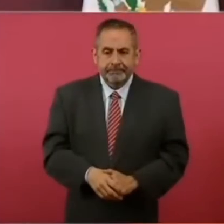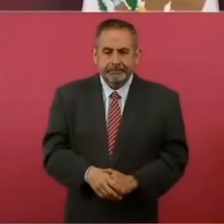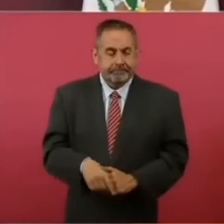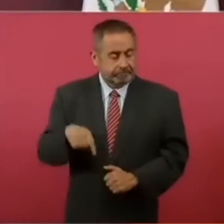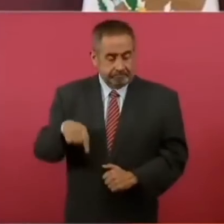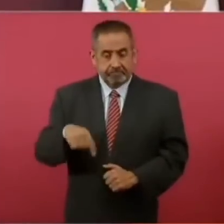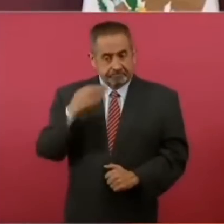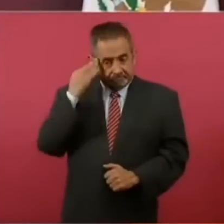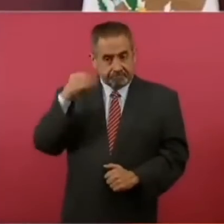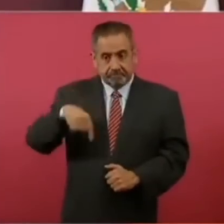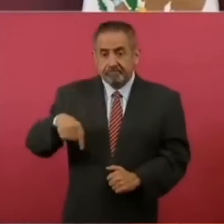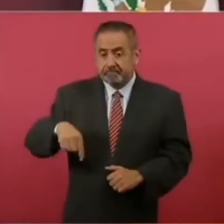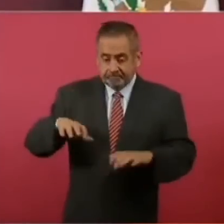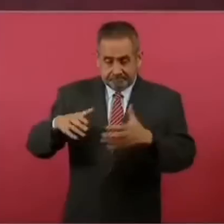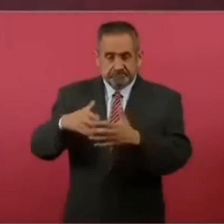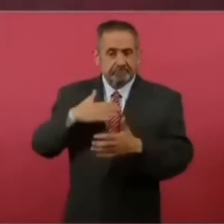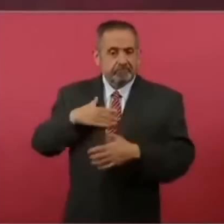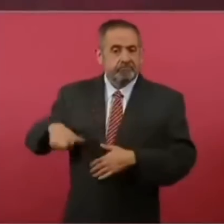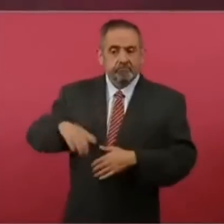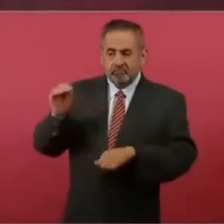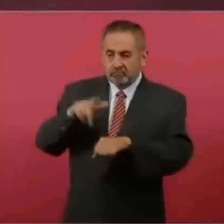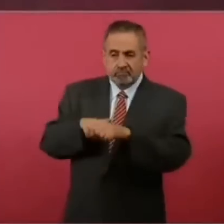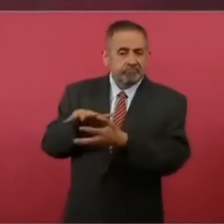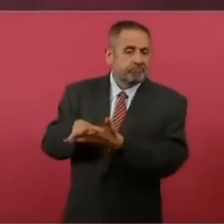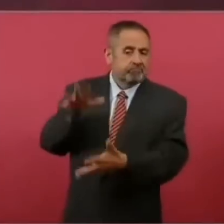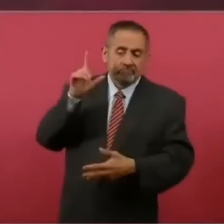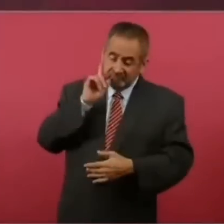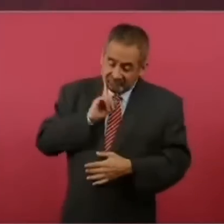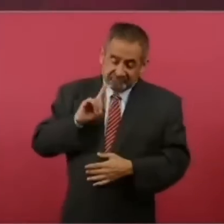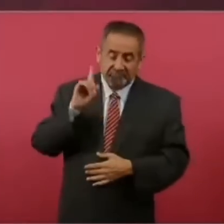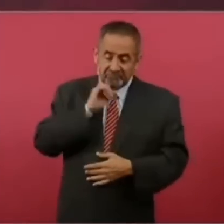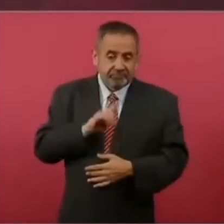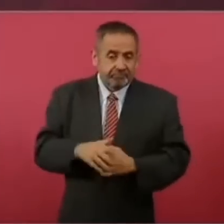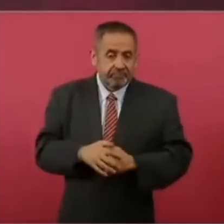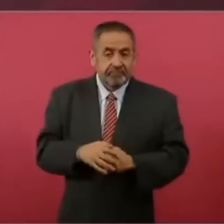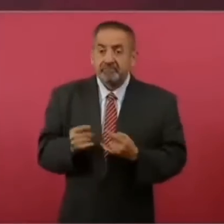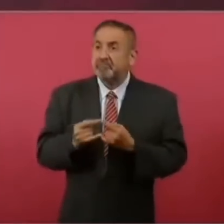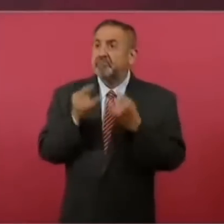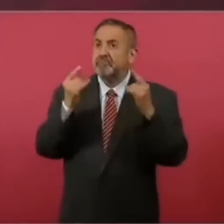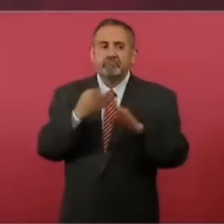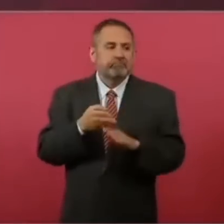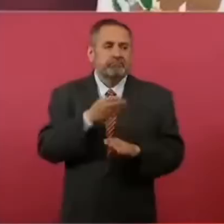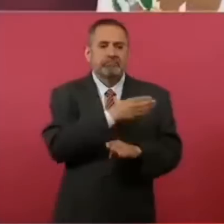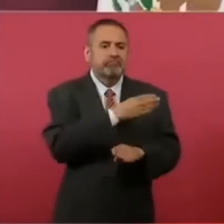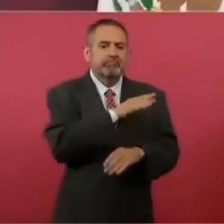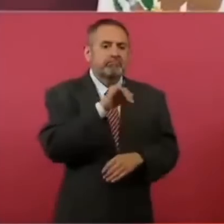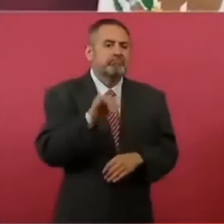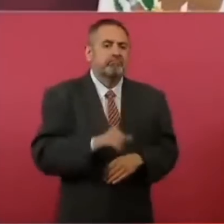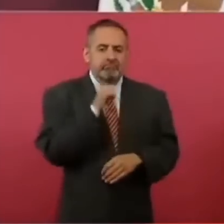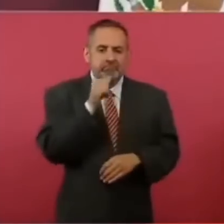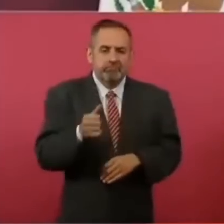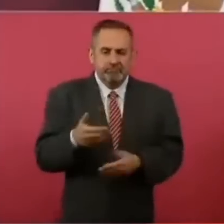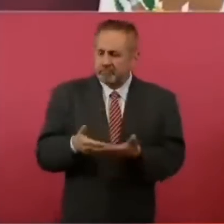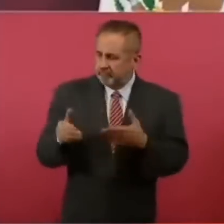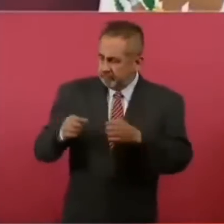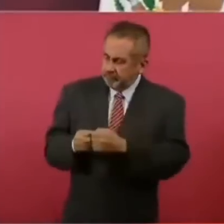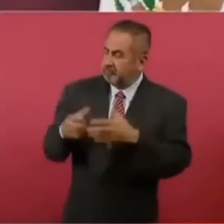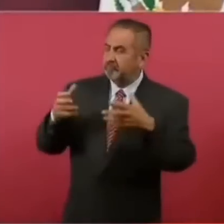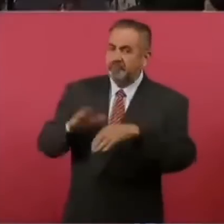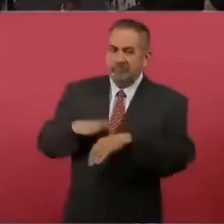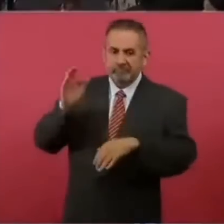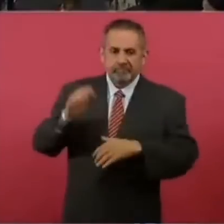En este gobierno. Es histórico. A